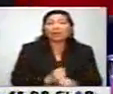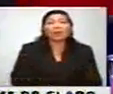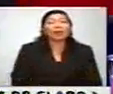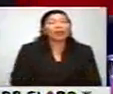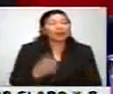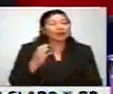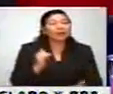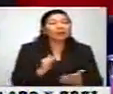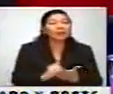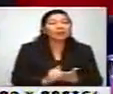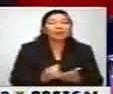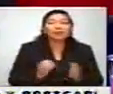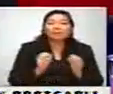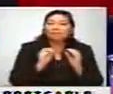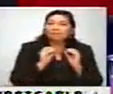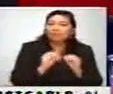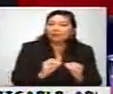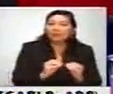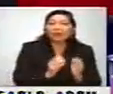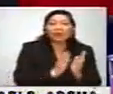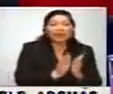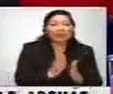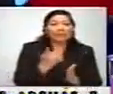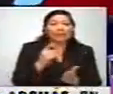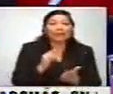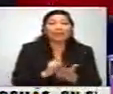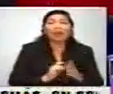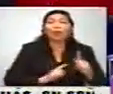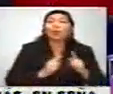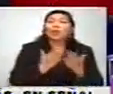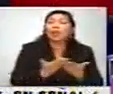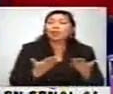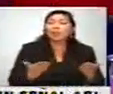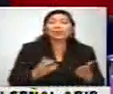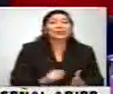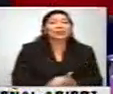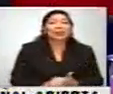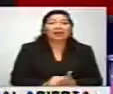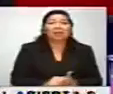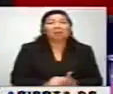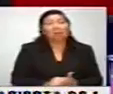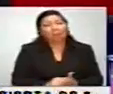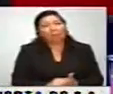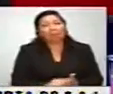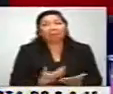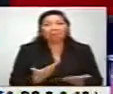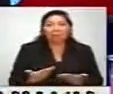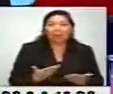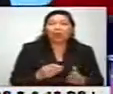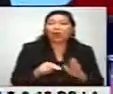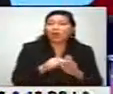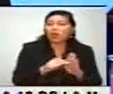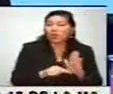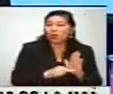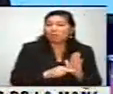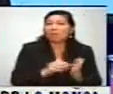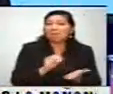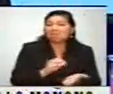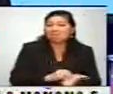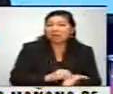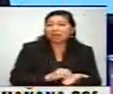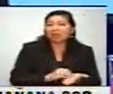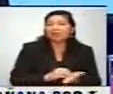Creo que hay que darle los incentivos adecuados para que algunas cosas, por ejemplo, sean normativa más bien de